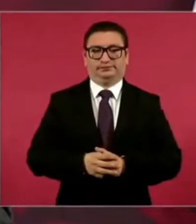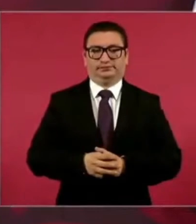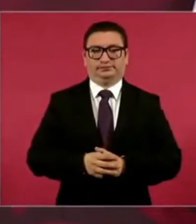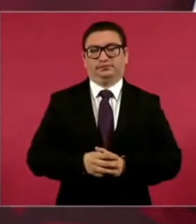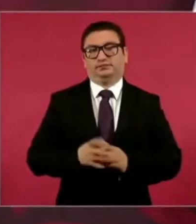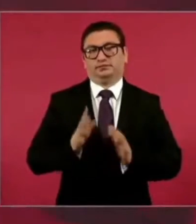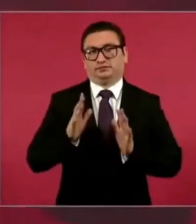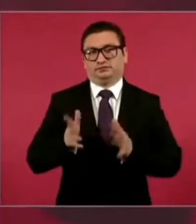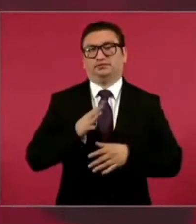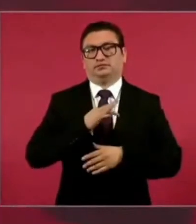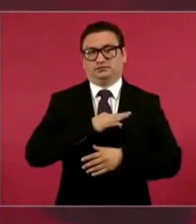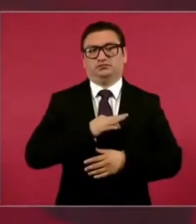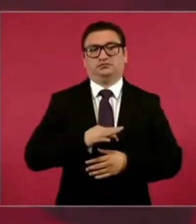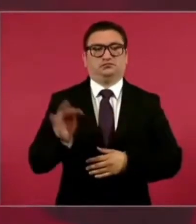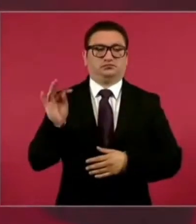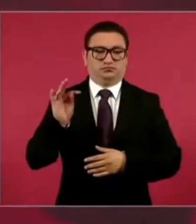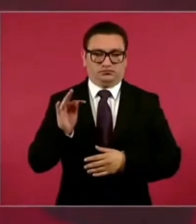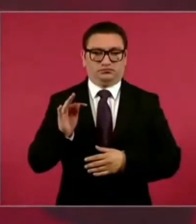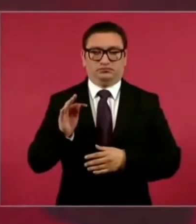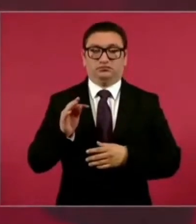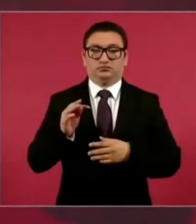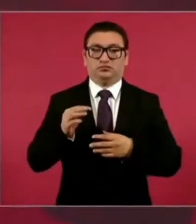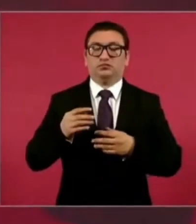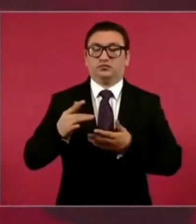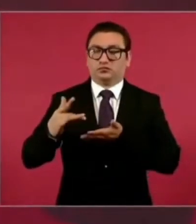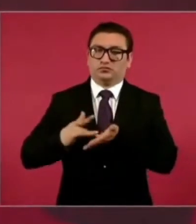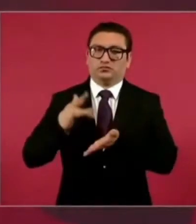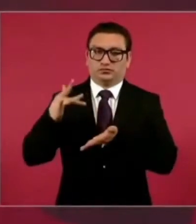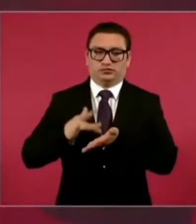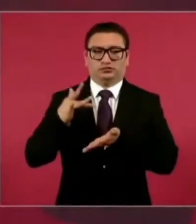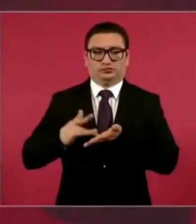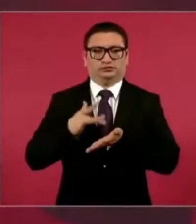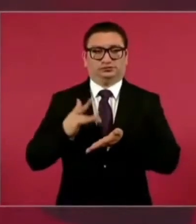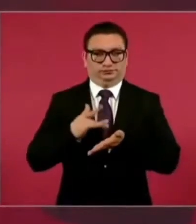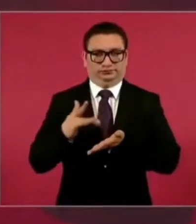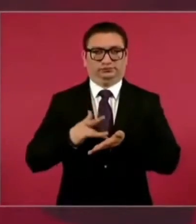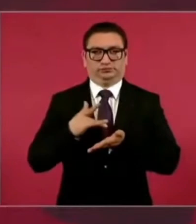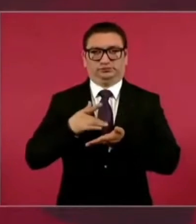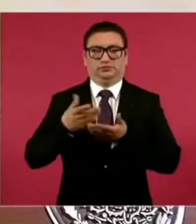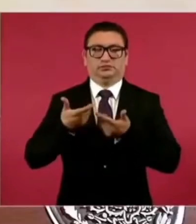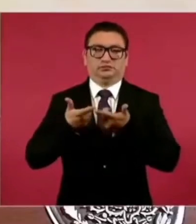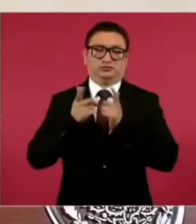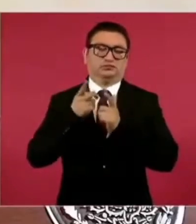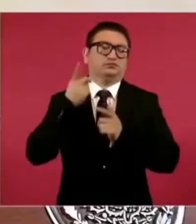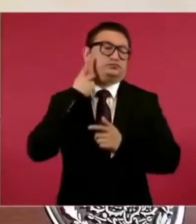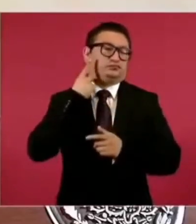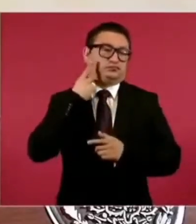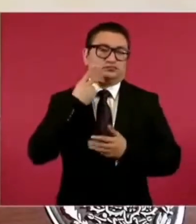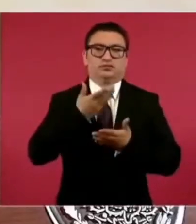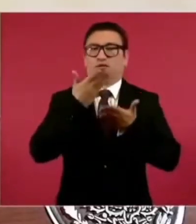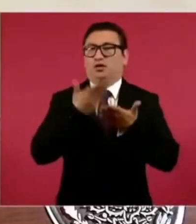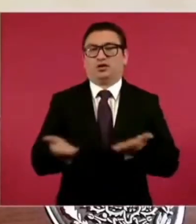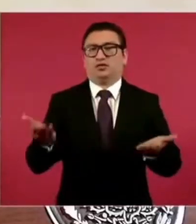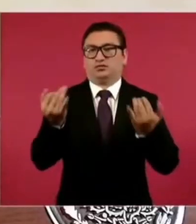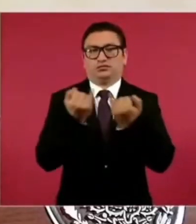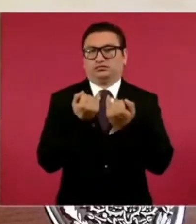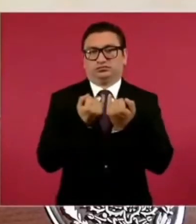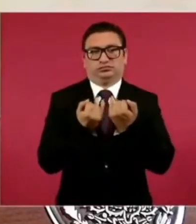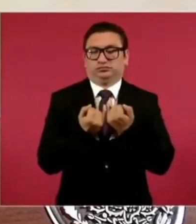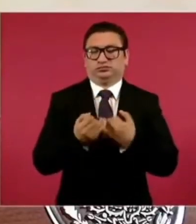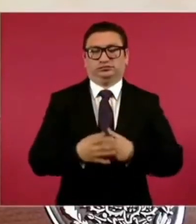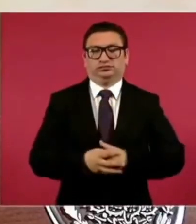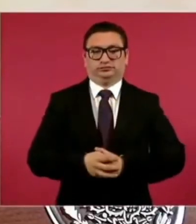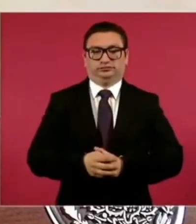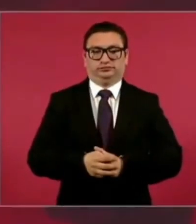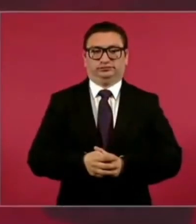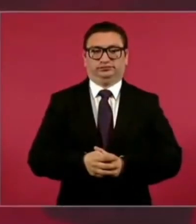pues se contó con el apoyo, ¿no?, del Congreso. Es como ahora.